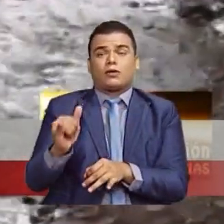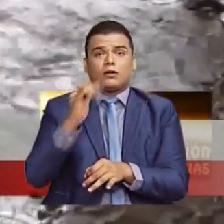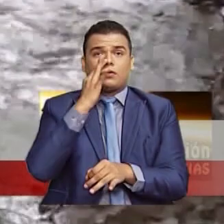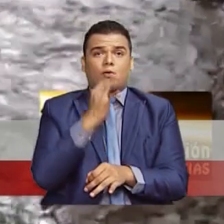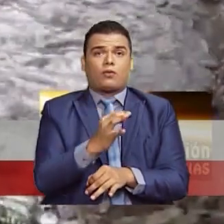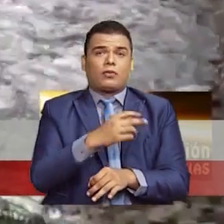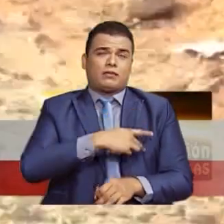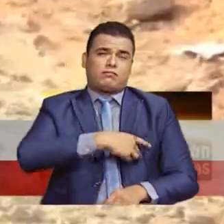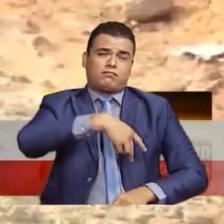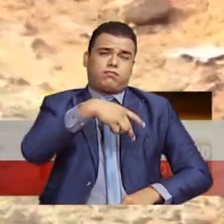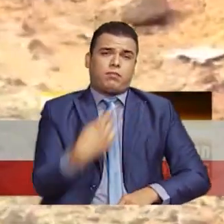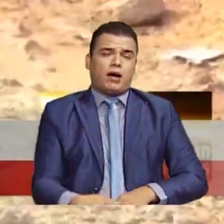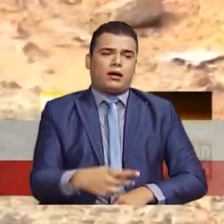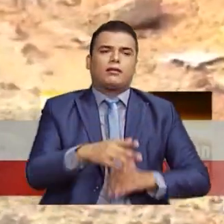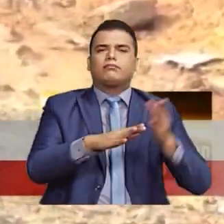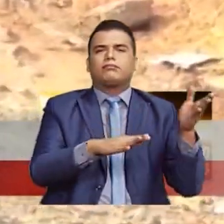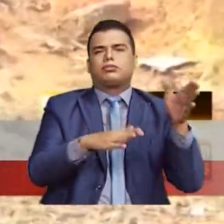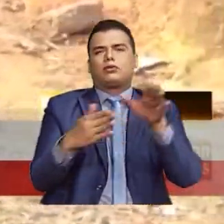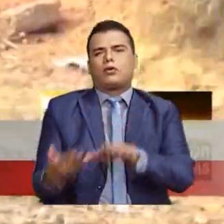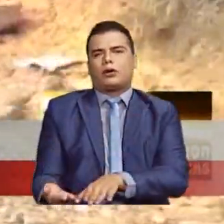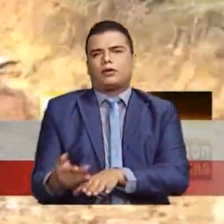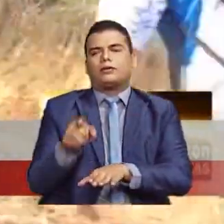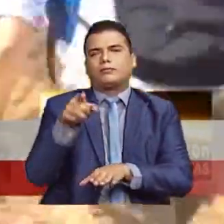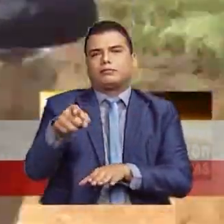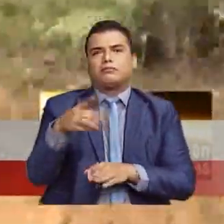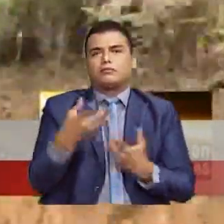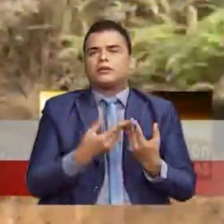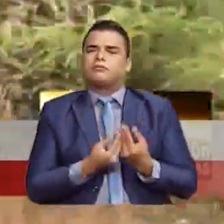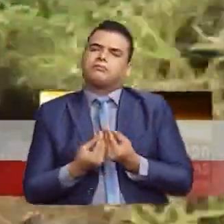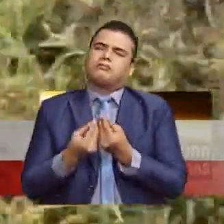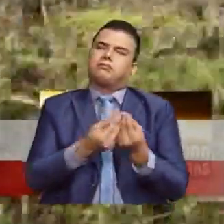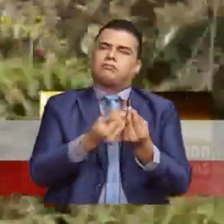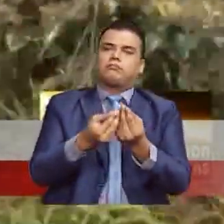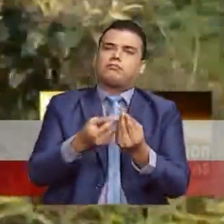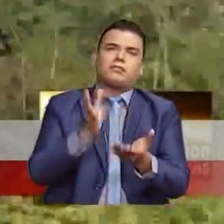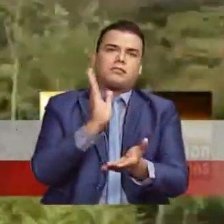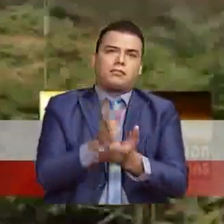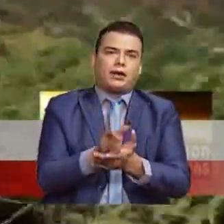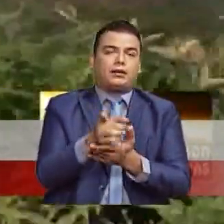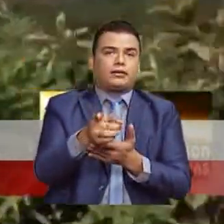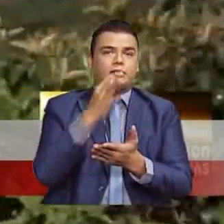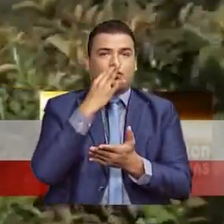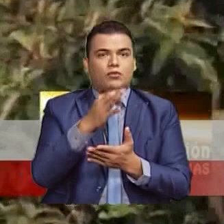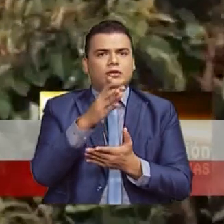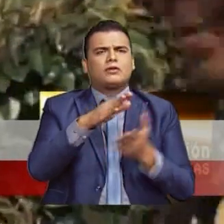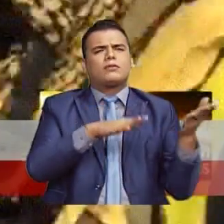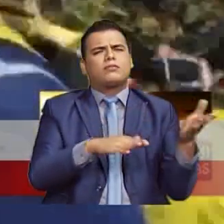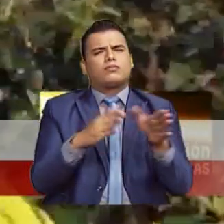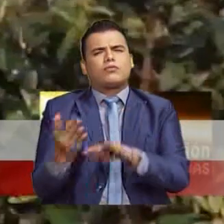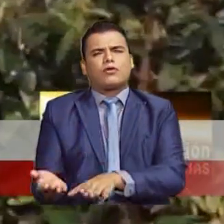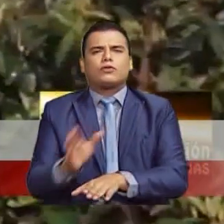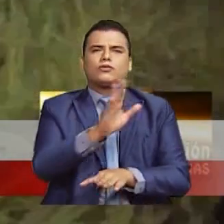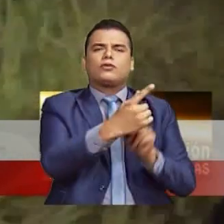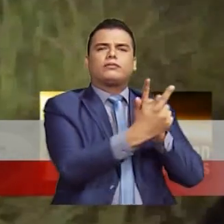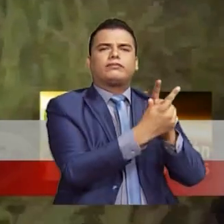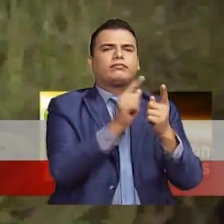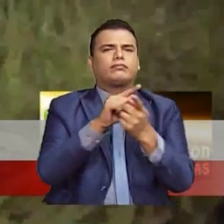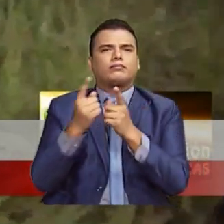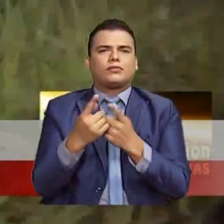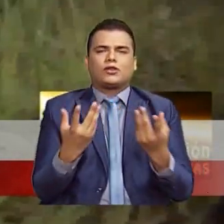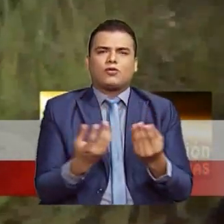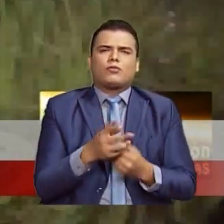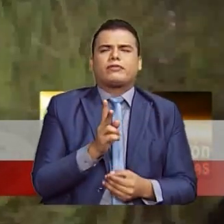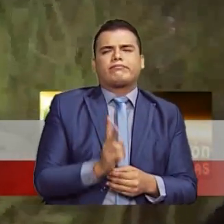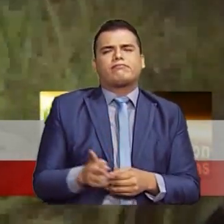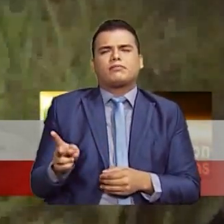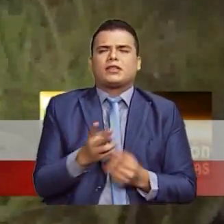habría sufrido un paro cardíaco cuando se encontraba en medio del recorrido la muerte de este hombre se da en medio del encuentro de caminantes por